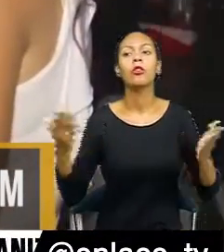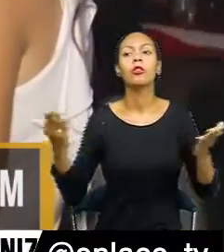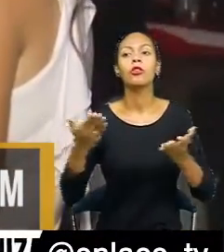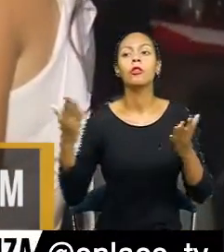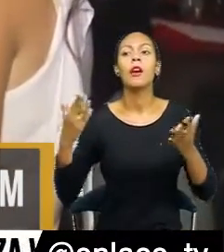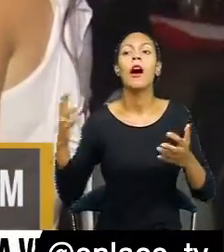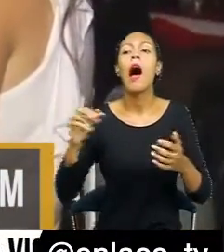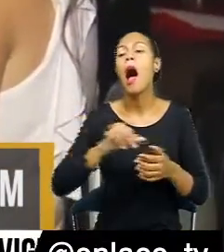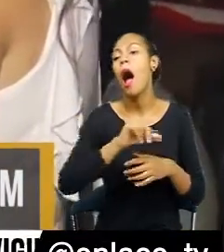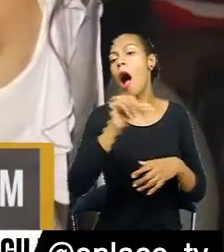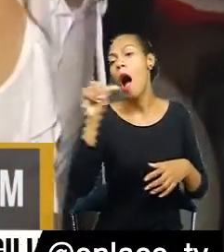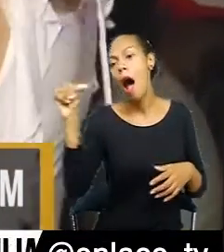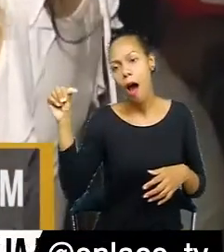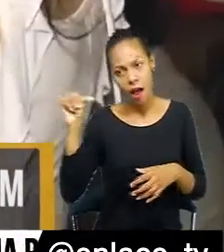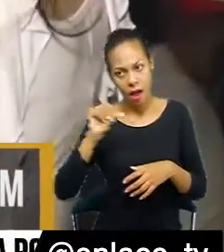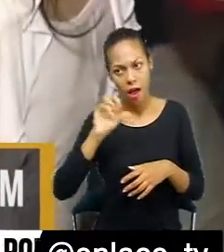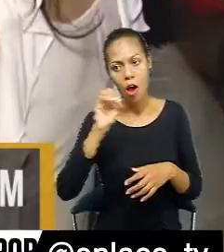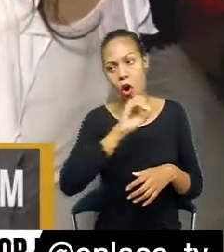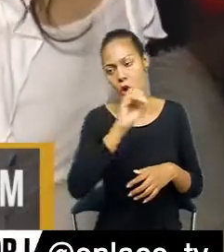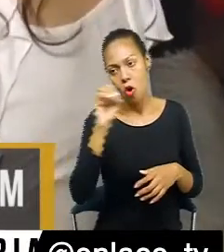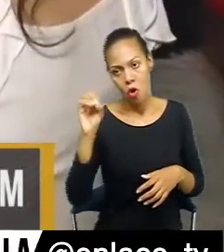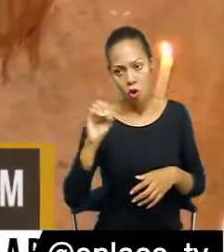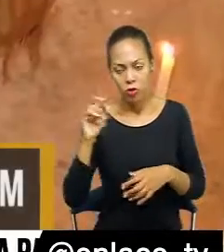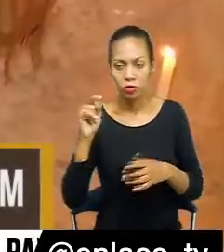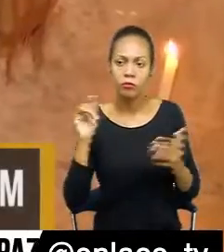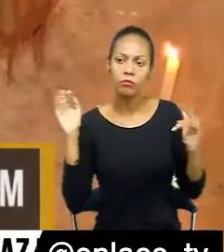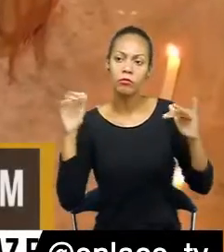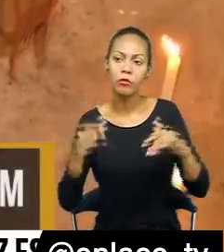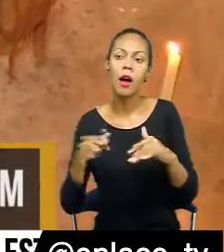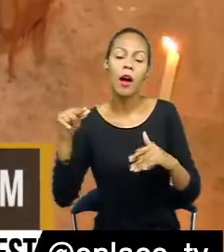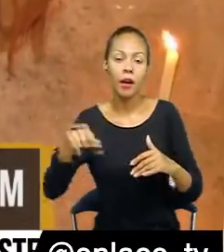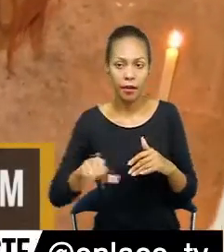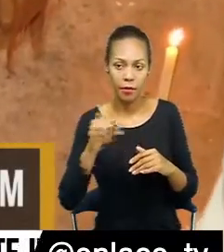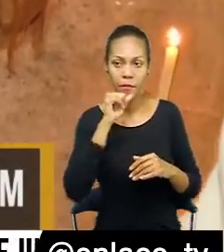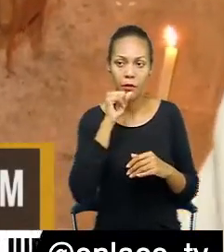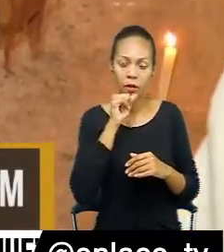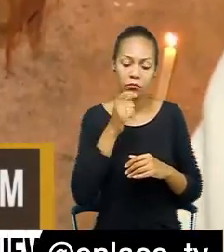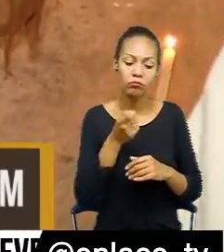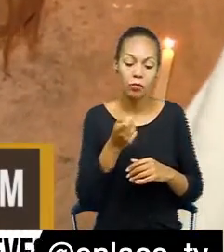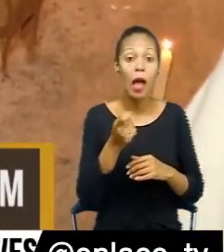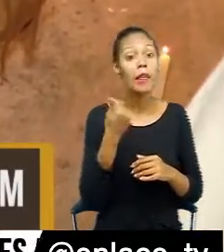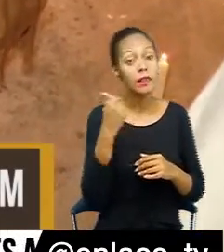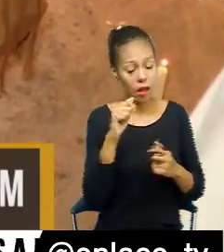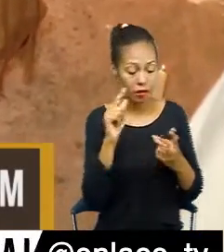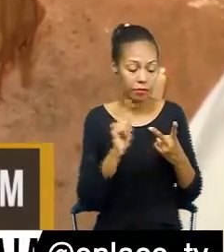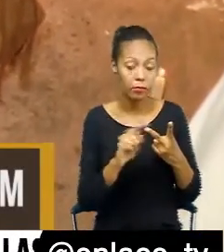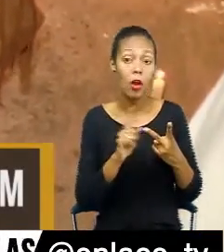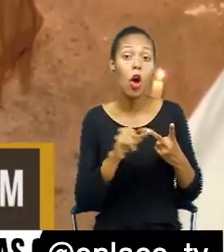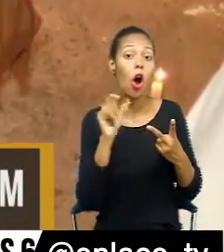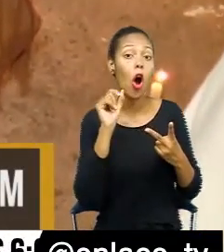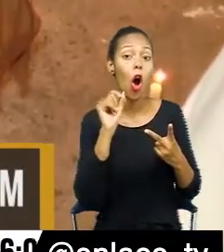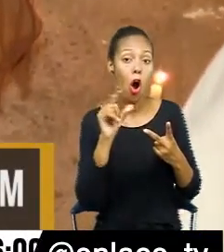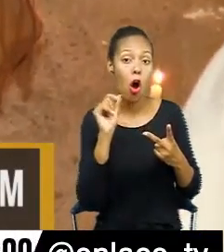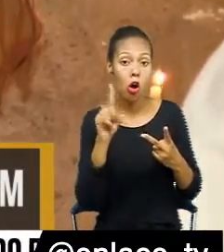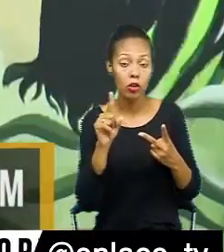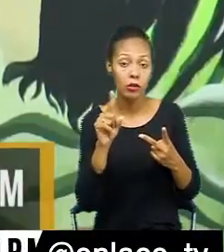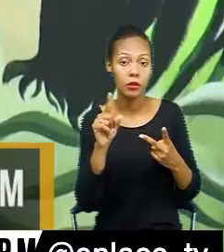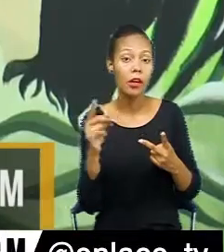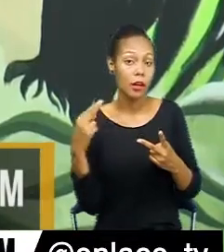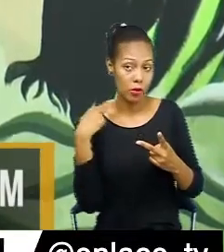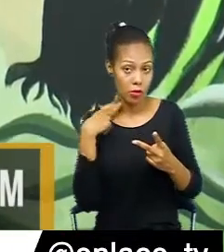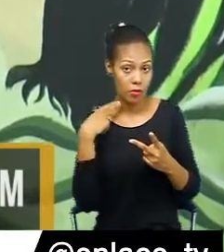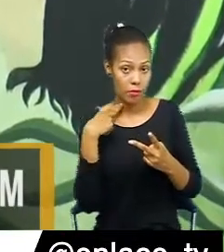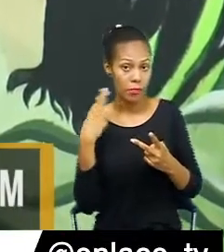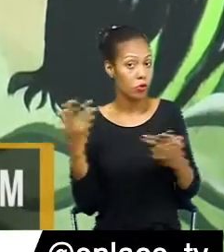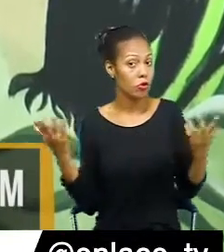en Memoria y Agenda Territorial de Paz, que se estará realizando en Barranca Bermeja este 10 y 11 de noviembre en la Biblioteca Alejandro Galvis Galvis. La